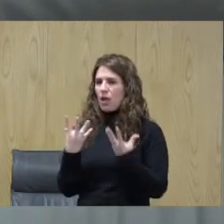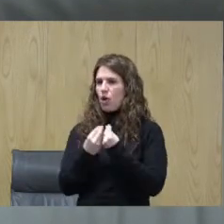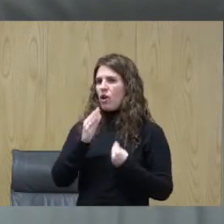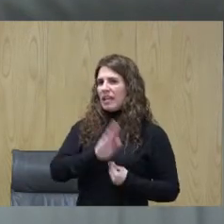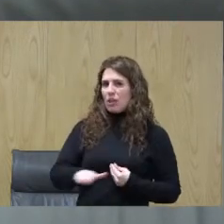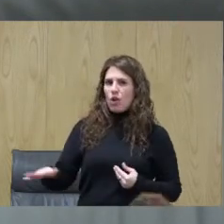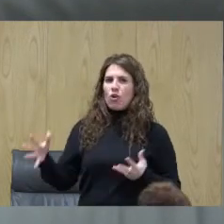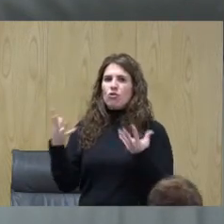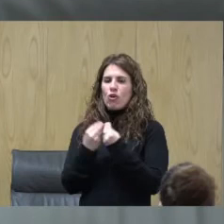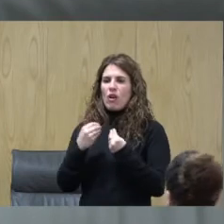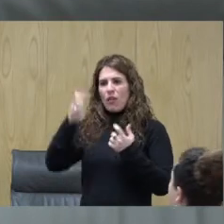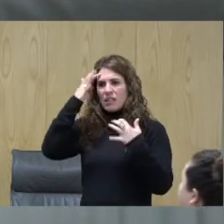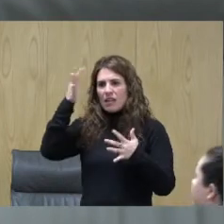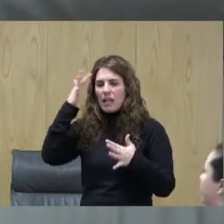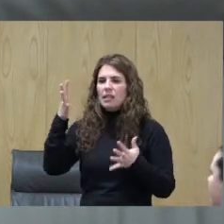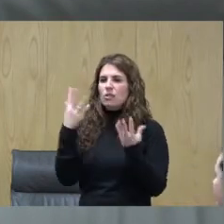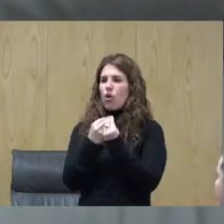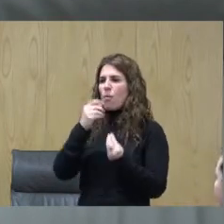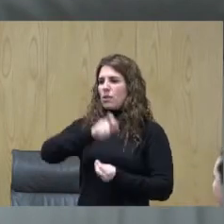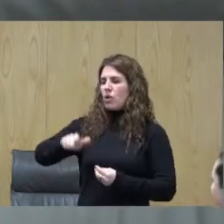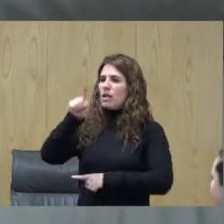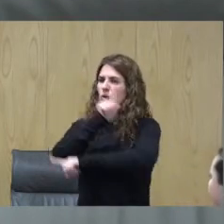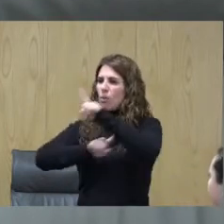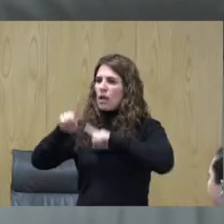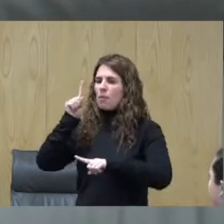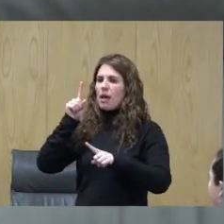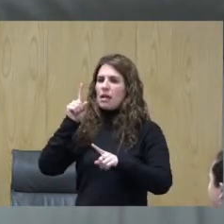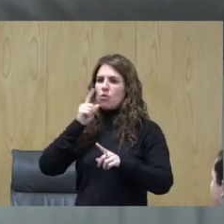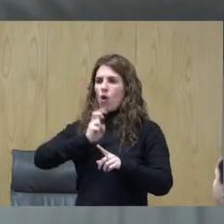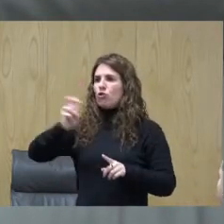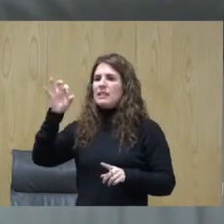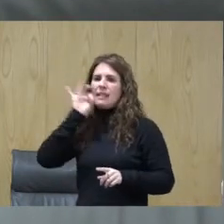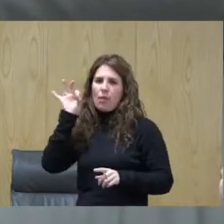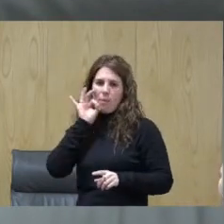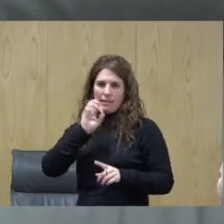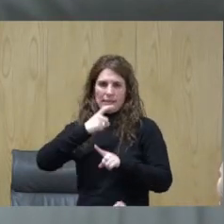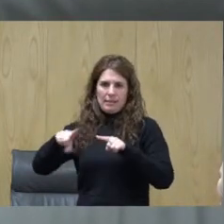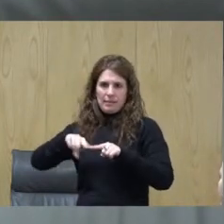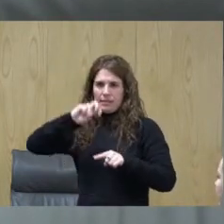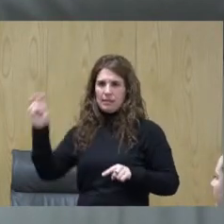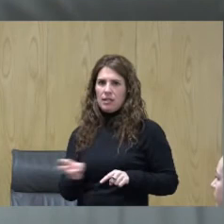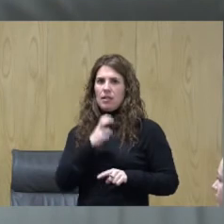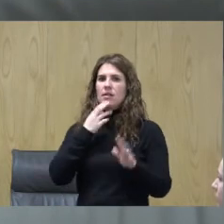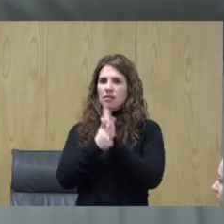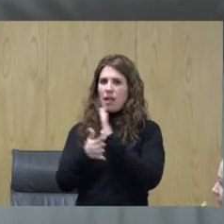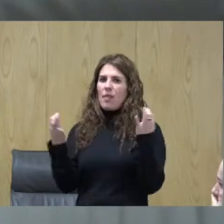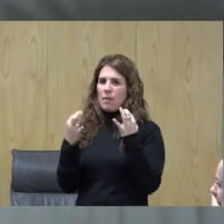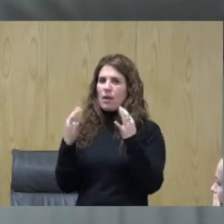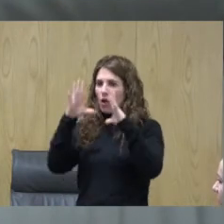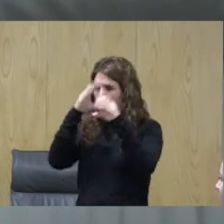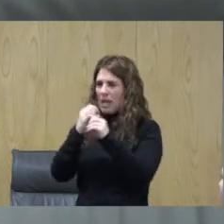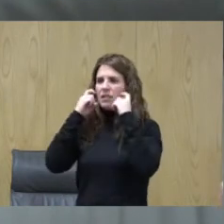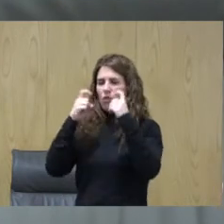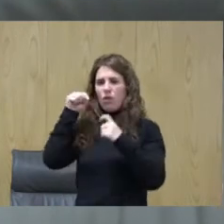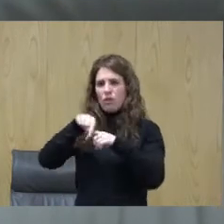se hace con adolescentes, se hace con personas que tienen problemas en otras índoles, pero aquí yo creo que es donde tenemos que concentrar el esfuerzo, yo creo.